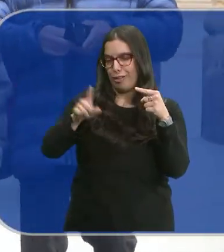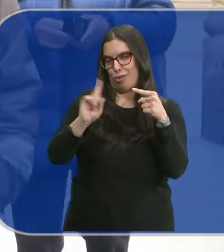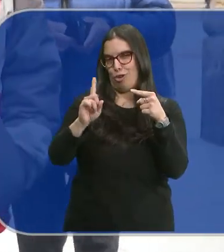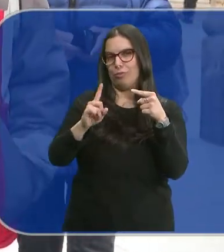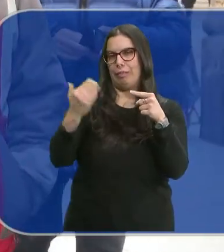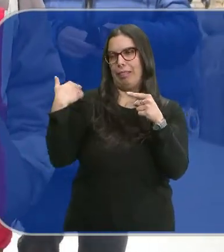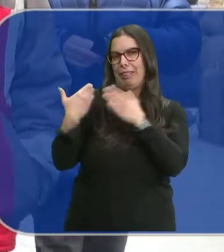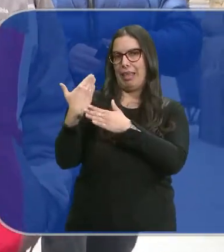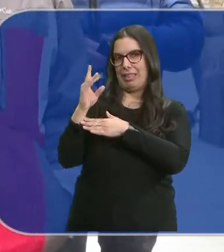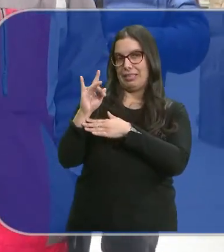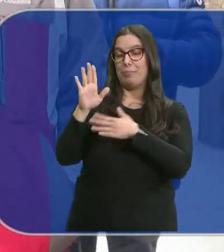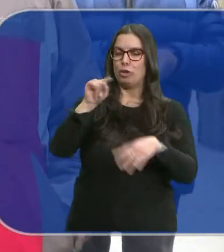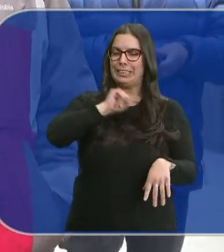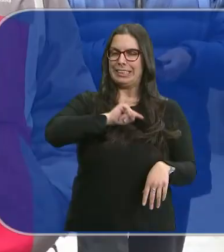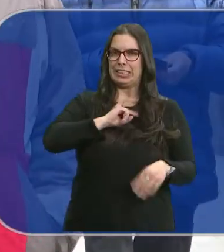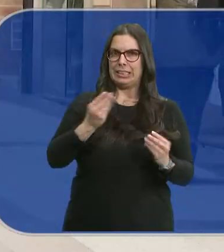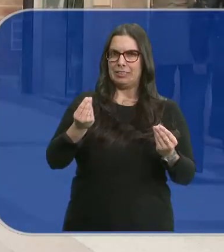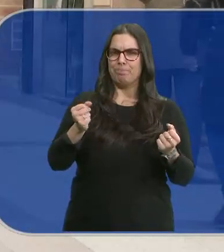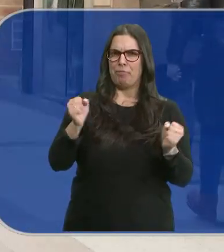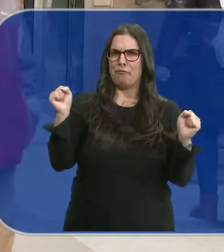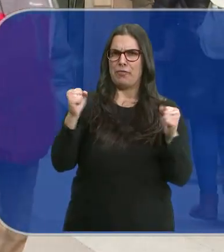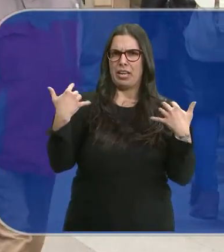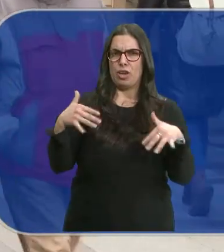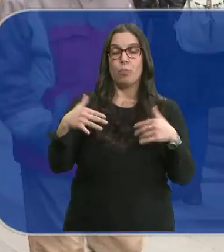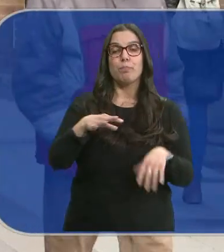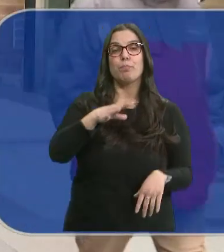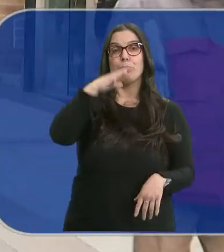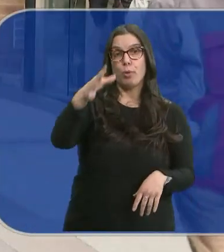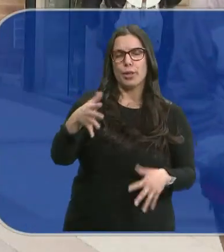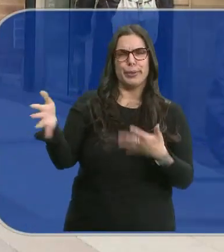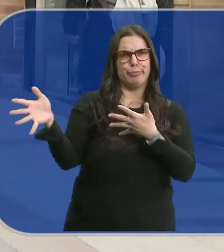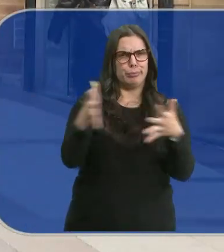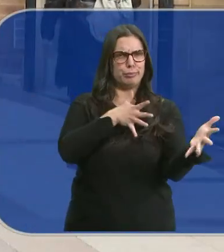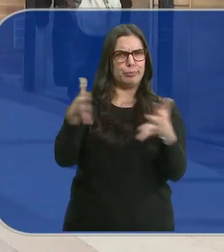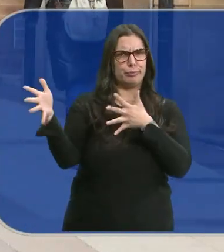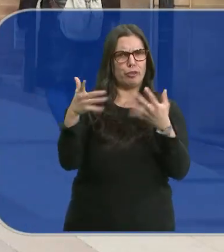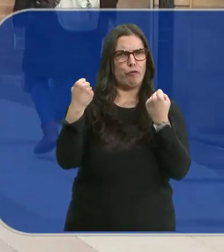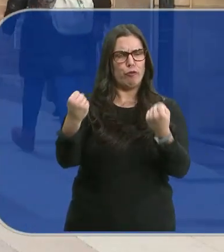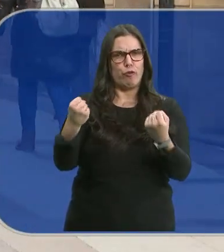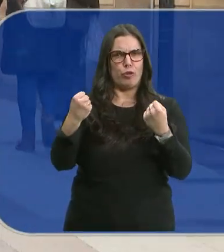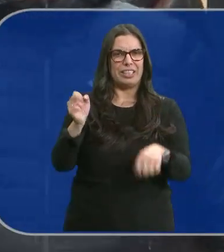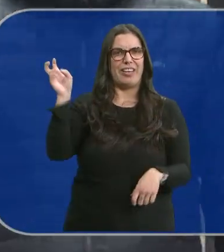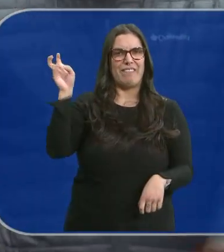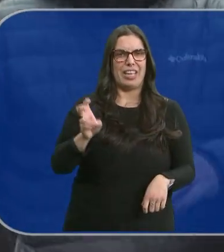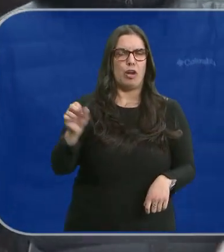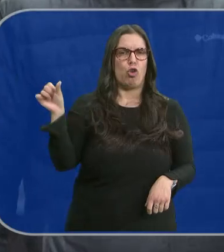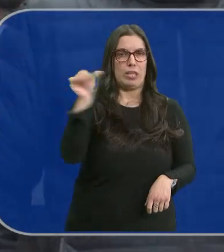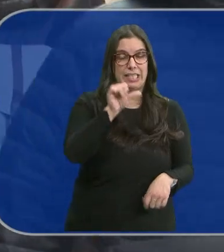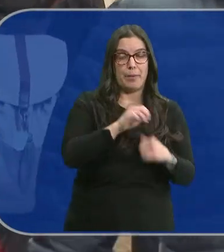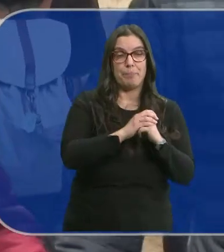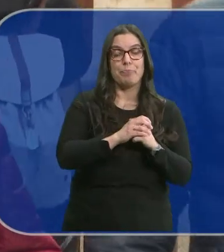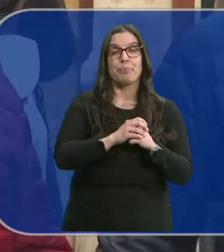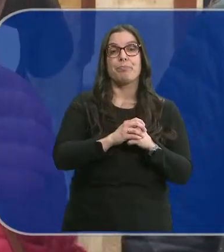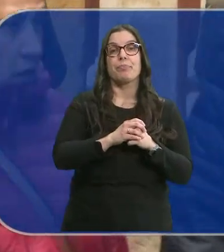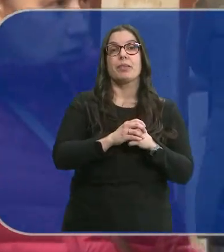anteriores. Eso sí, la sensación térmica sigue siendo muy fría y la causa es las fuertes rachas de viento de componente oeste. El